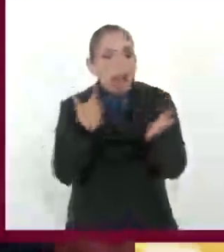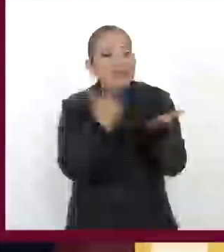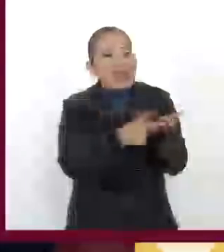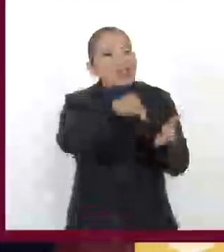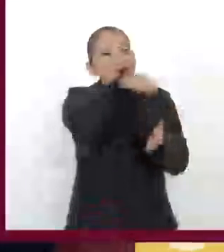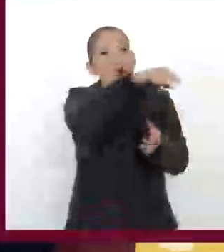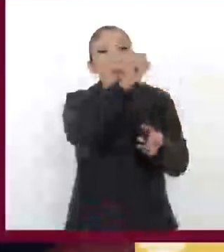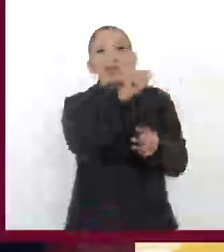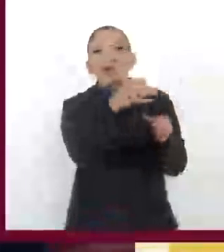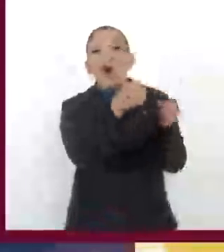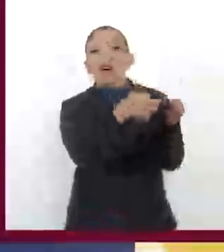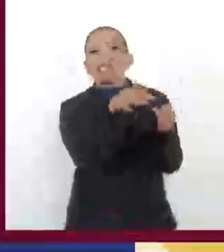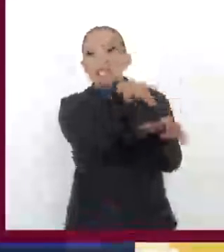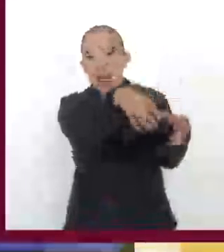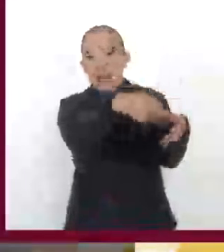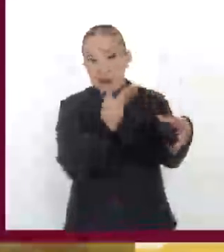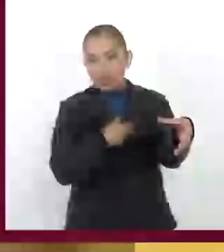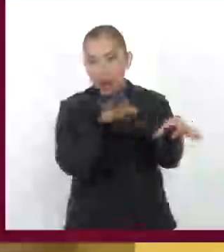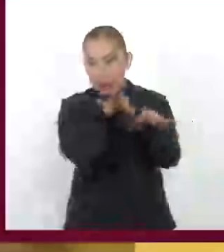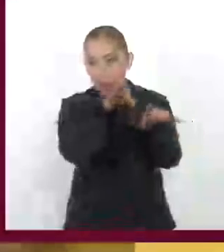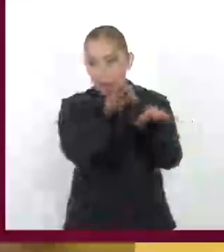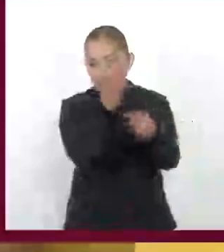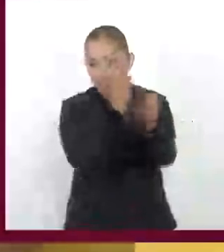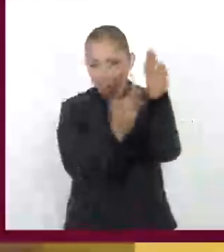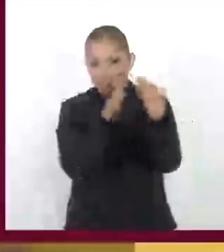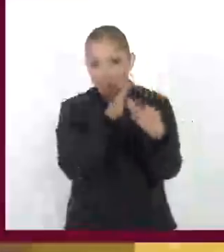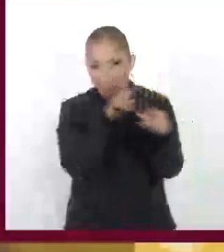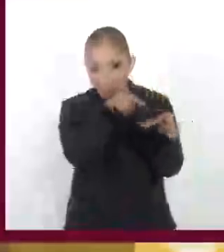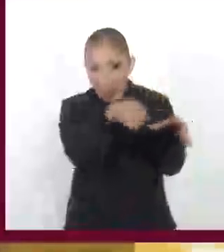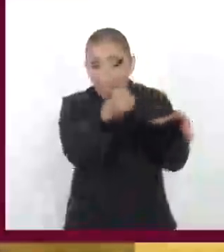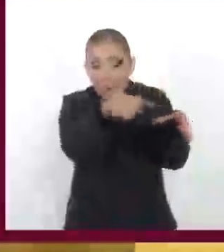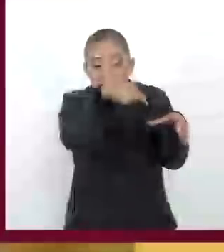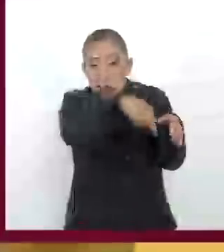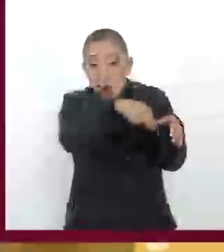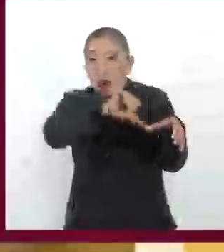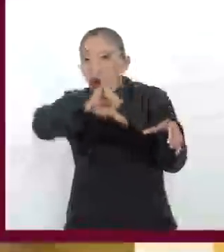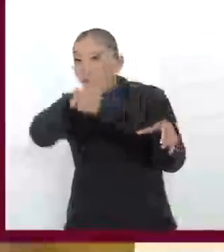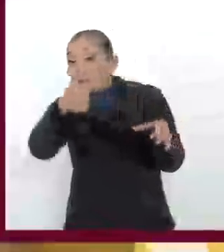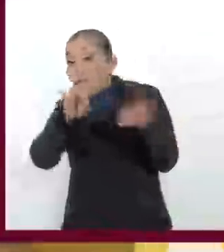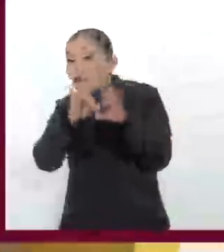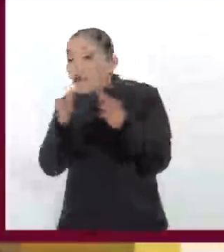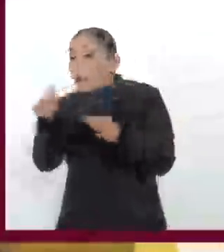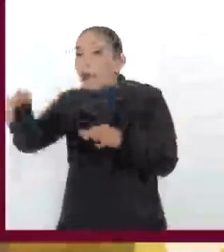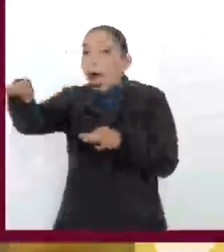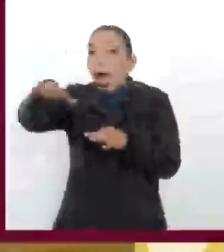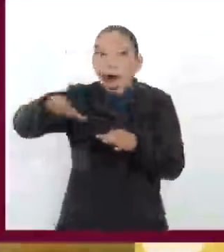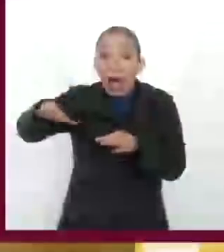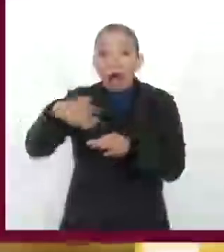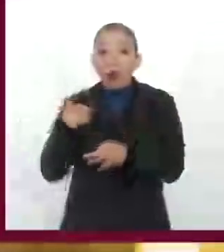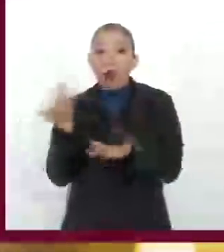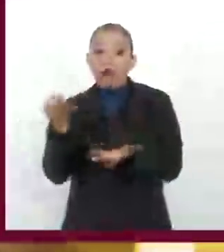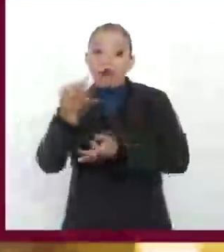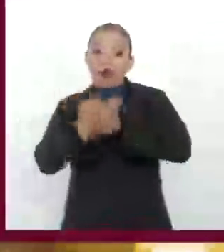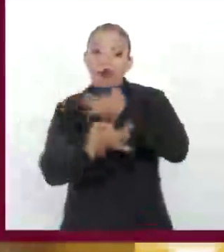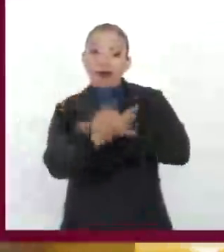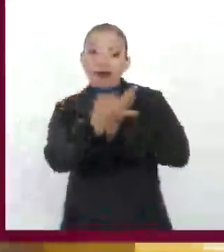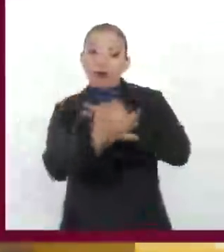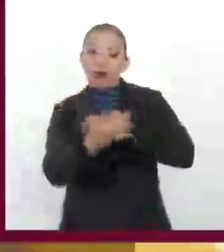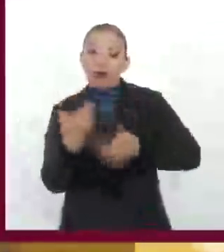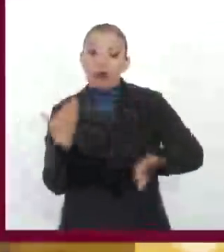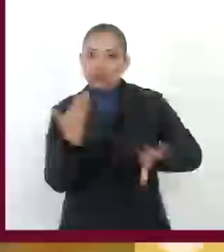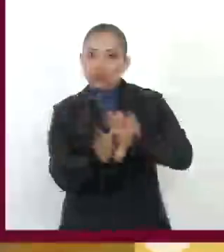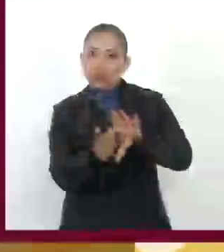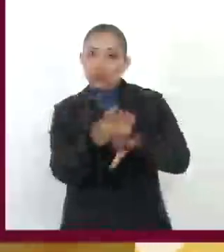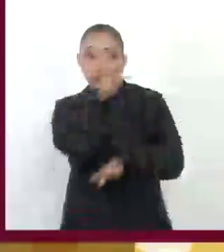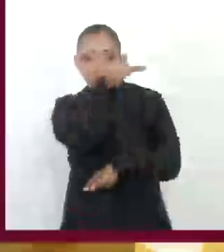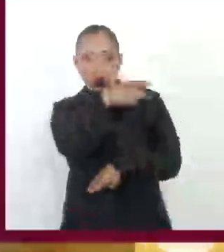están dentro de las propias dependencias donde está el servidor público que nos está afectando. Pero hay otros mecanismos de carácter penal Cuando